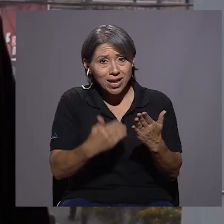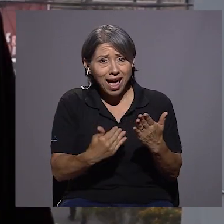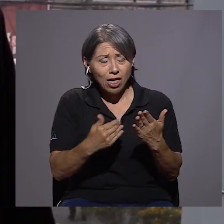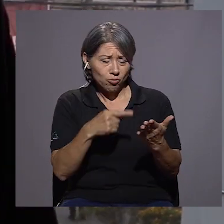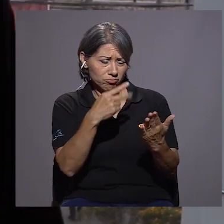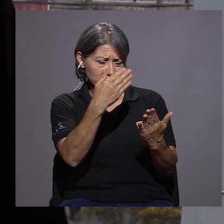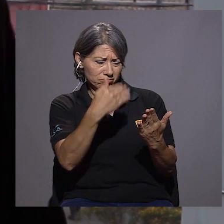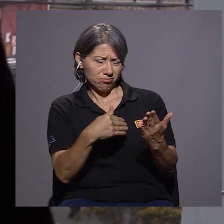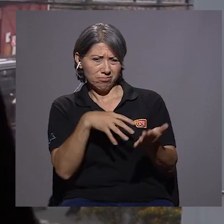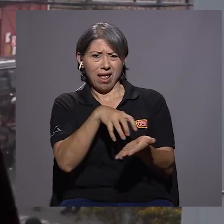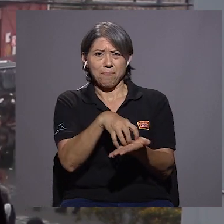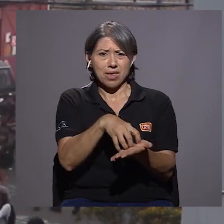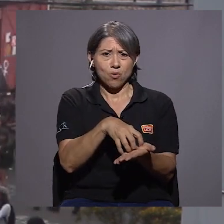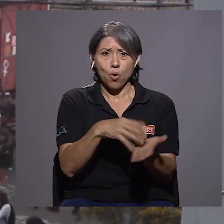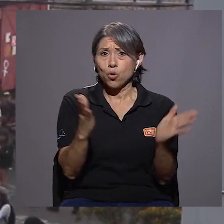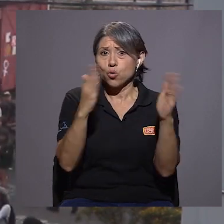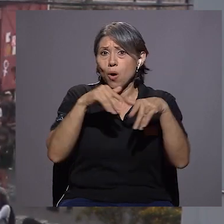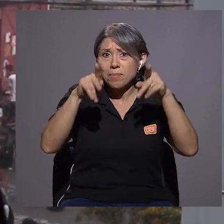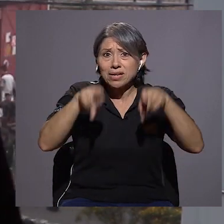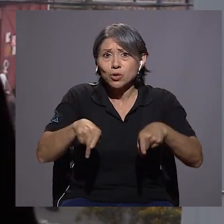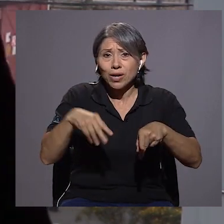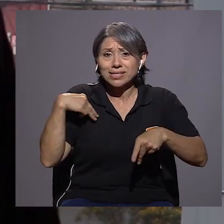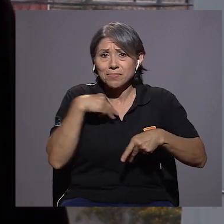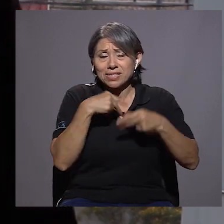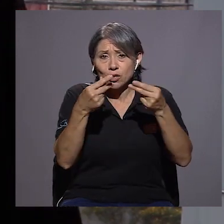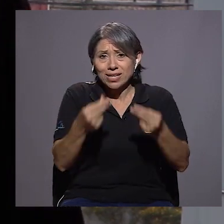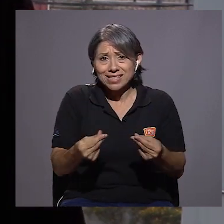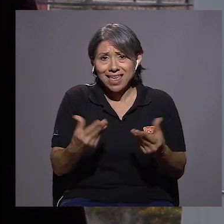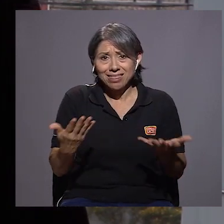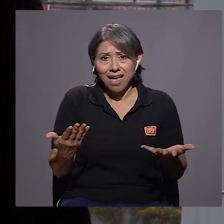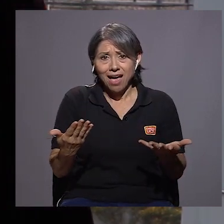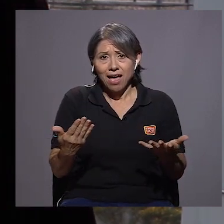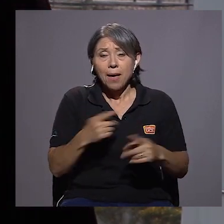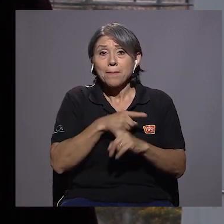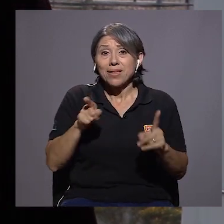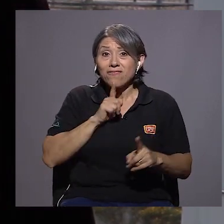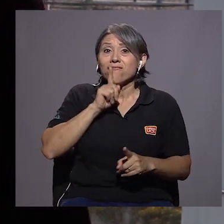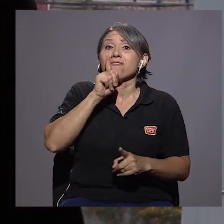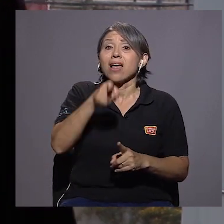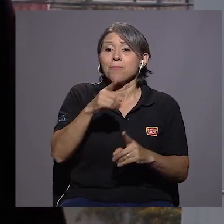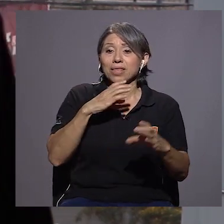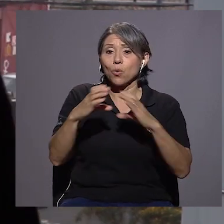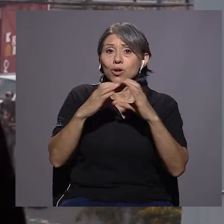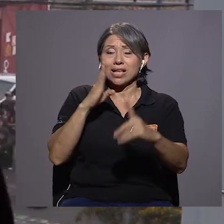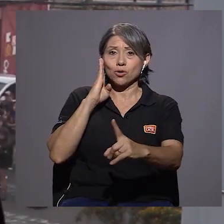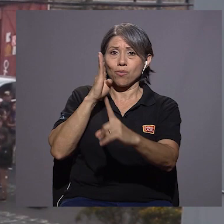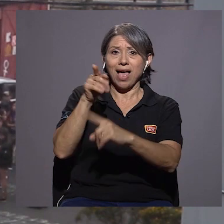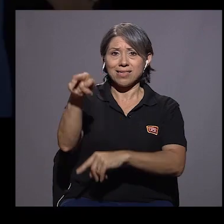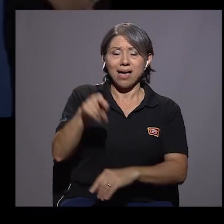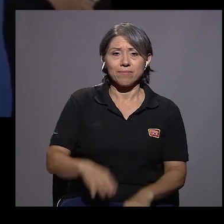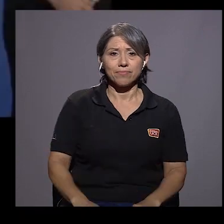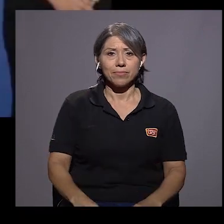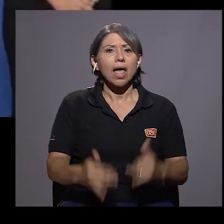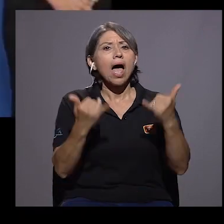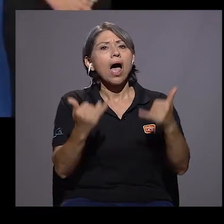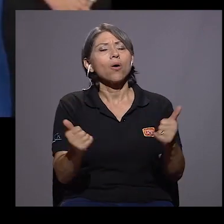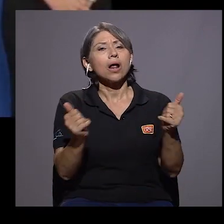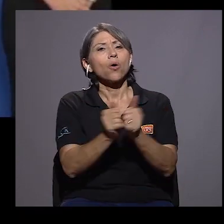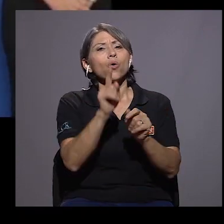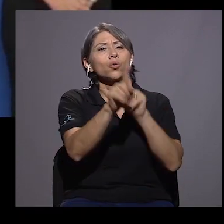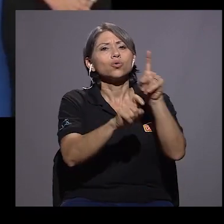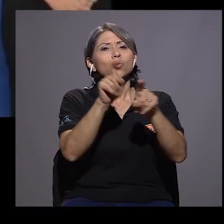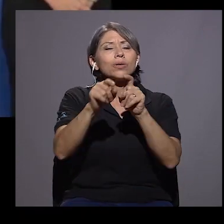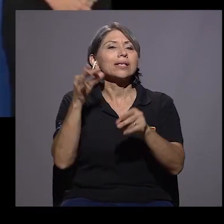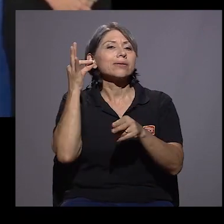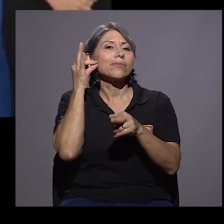entendemos que es muy ambiguo, que no hay personas de Hacienda, cuando la dirección y la comunicación tiene que ir dirigida hacia allá. Vamos con las consultas.